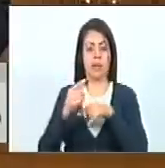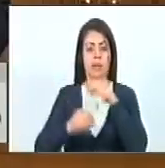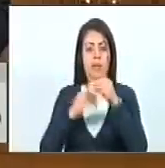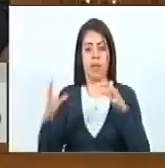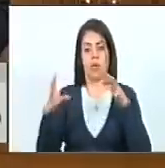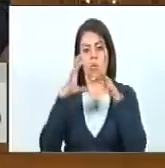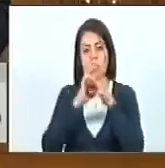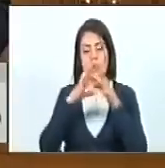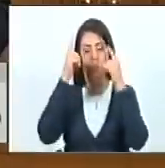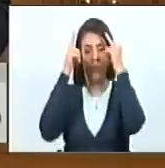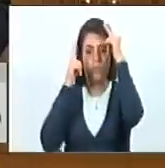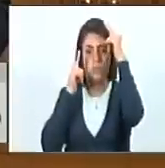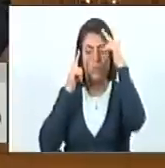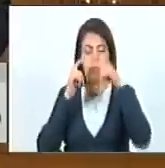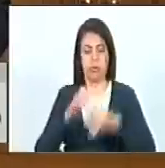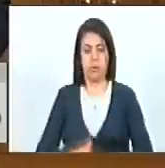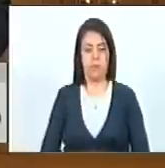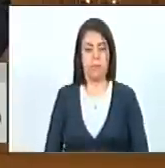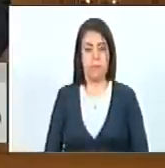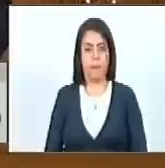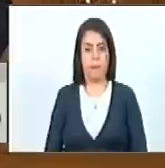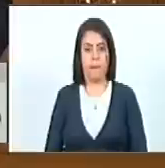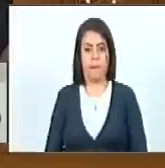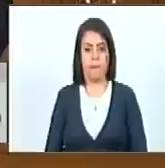presidente Chávez